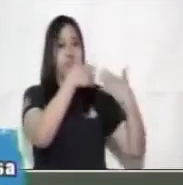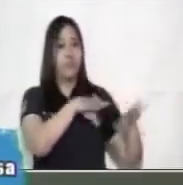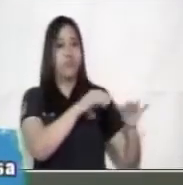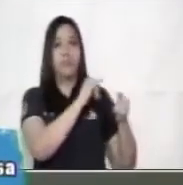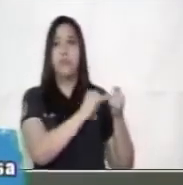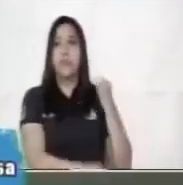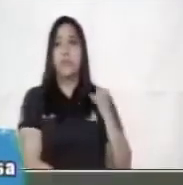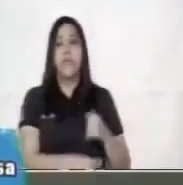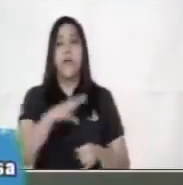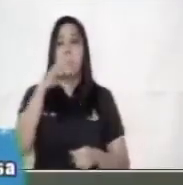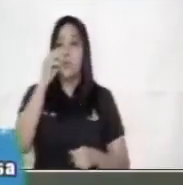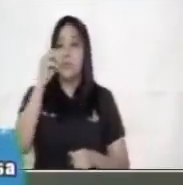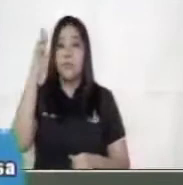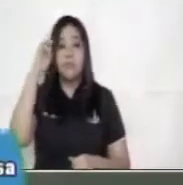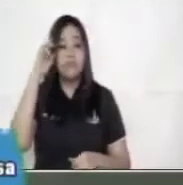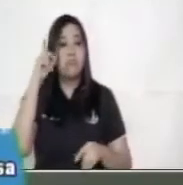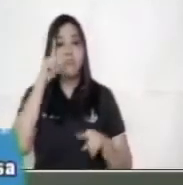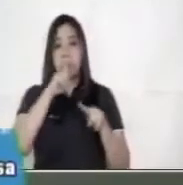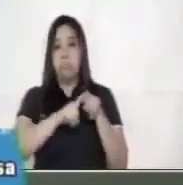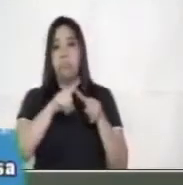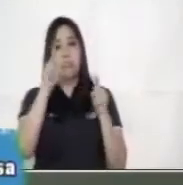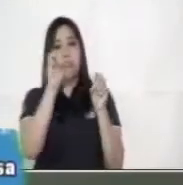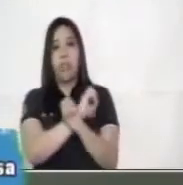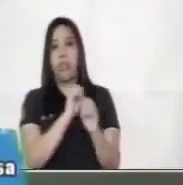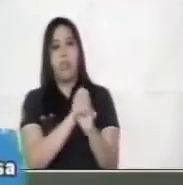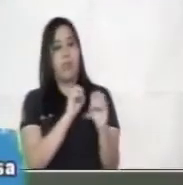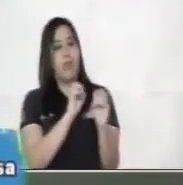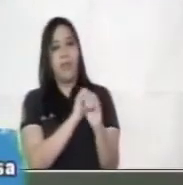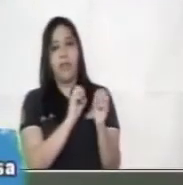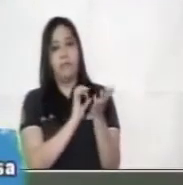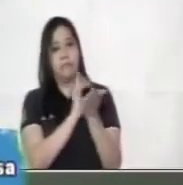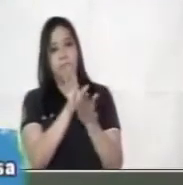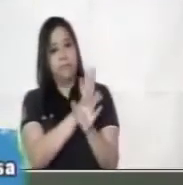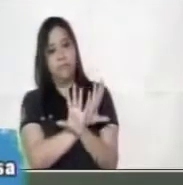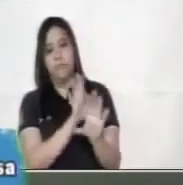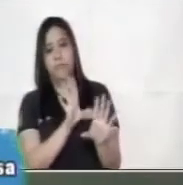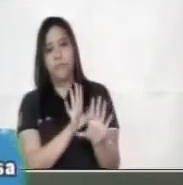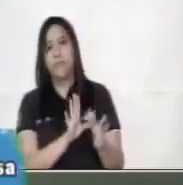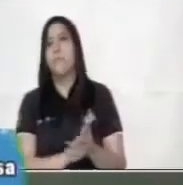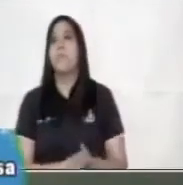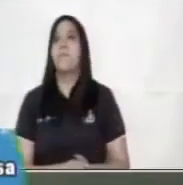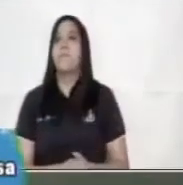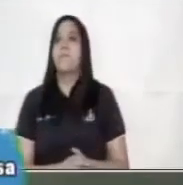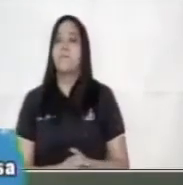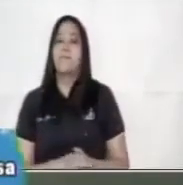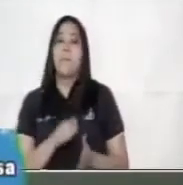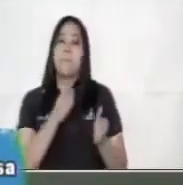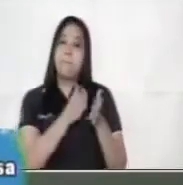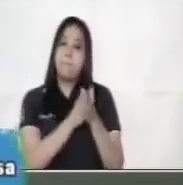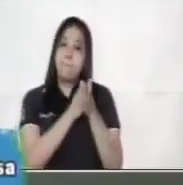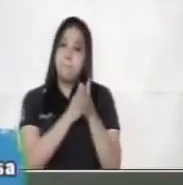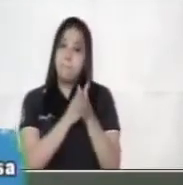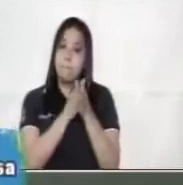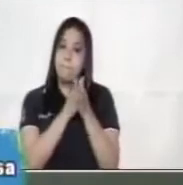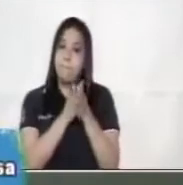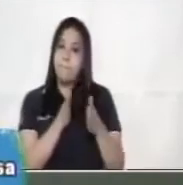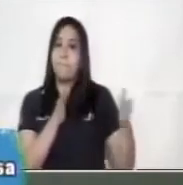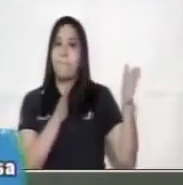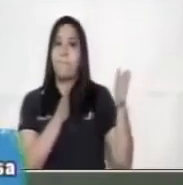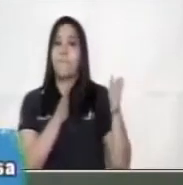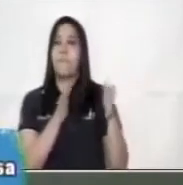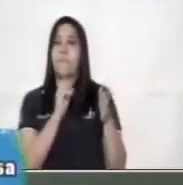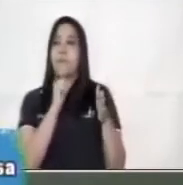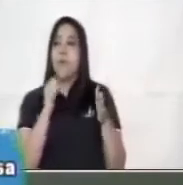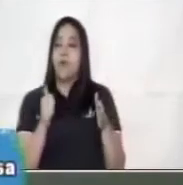no vamos a multiplicar, no vamos a buscar ese valor en 0. Vamos a continuar porque